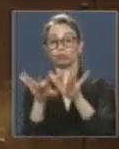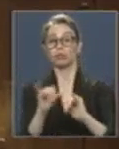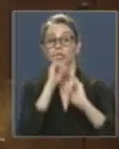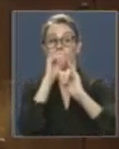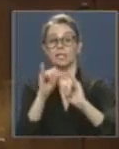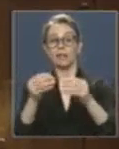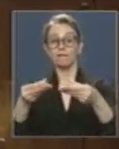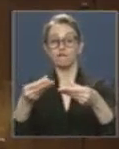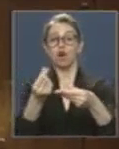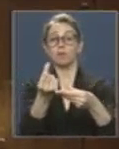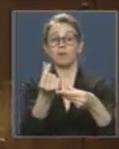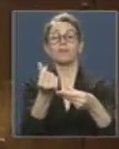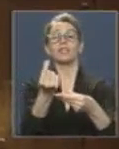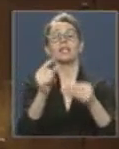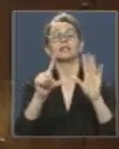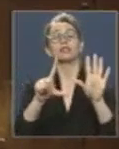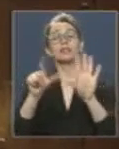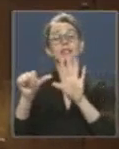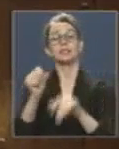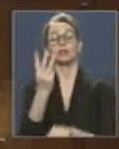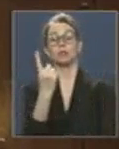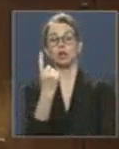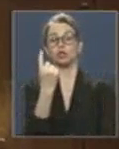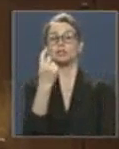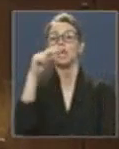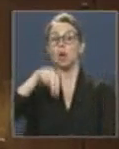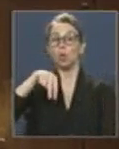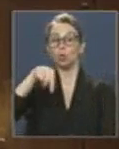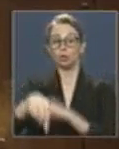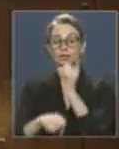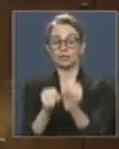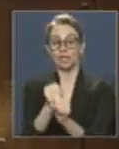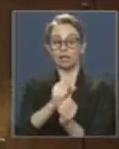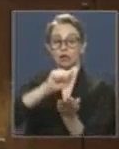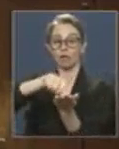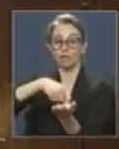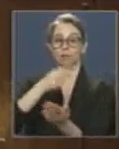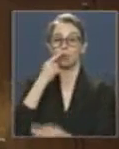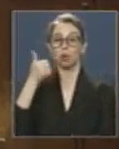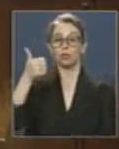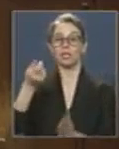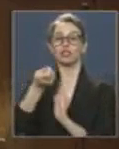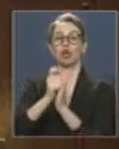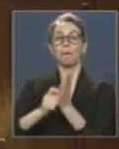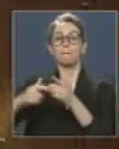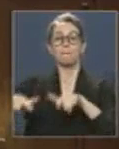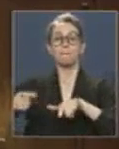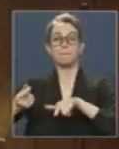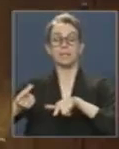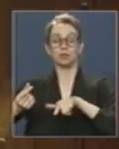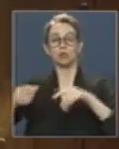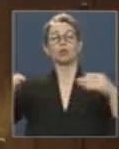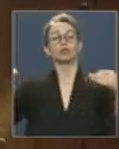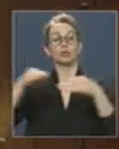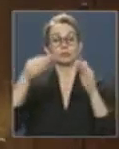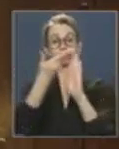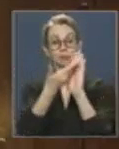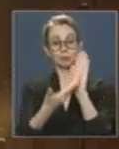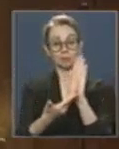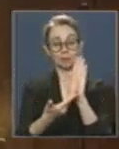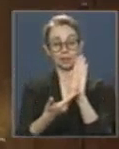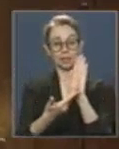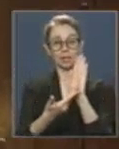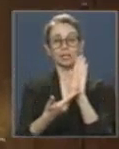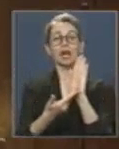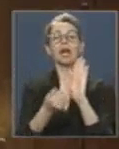el número 76 del 11 de junio de este año, firmado por el director de presupuesto, que señala en lo medular que en relación